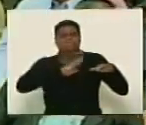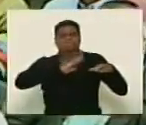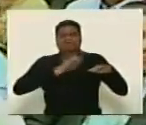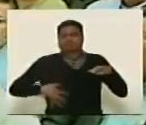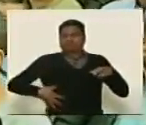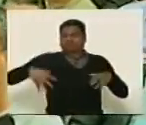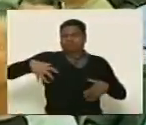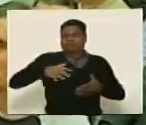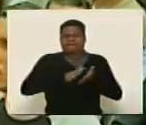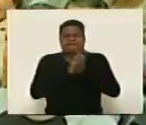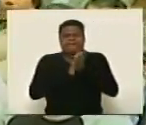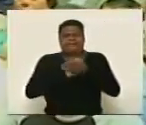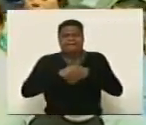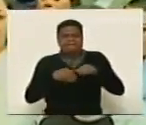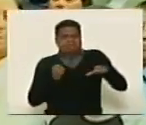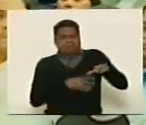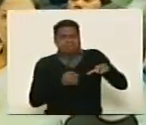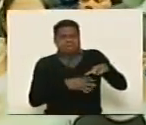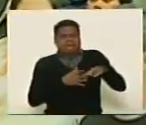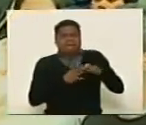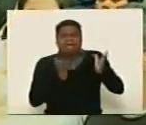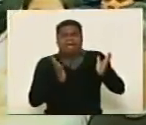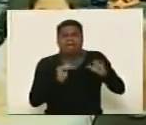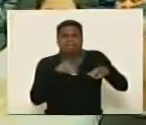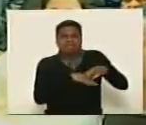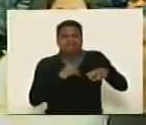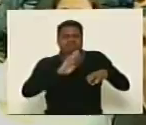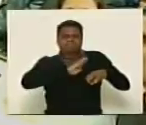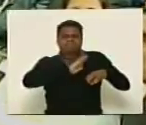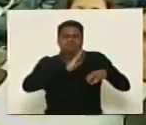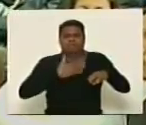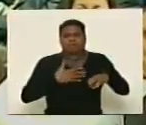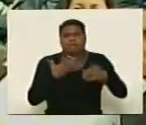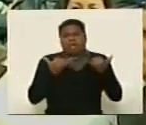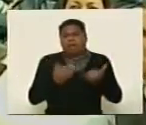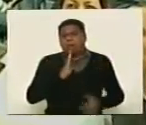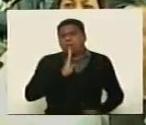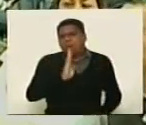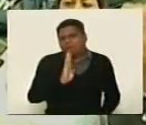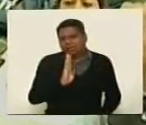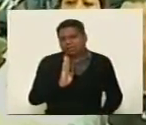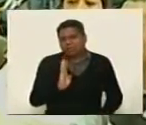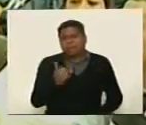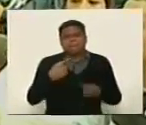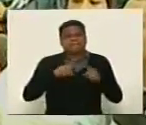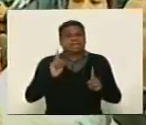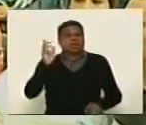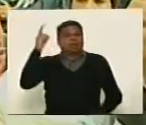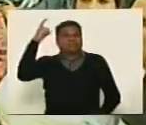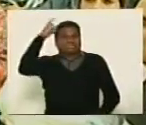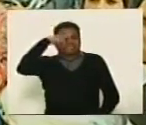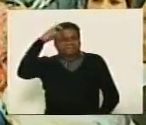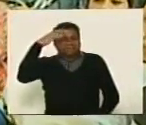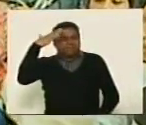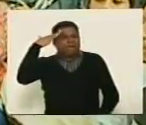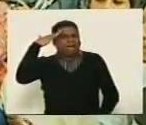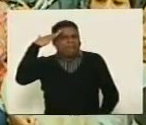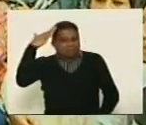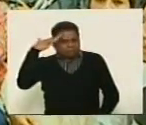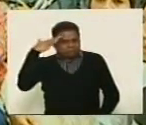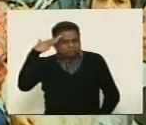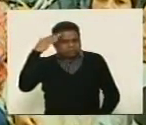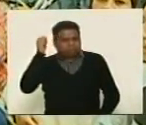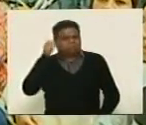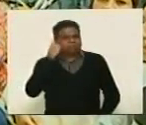de cualquier cosa, jugar con el capital. Ese es el sentido de la banca. Y que la sabiduría, y hay que reconocer, y a quien pido de